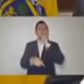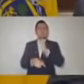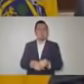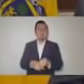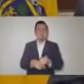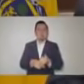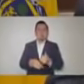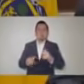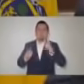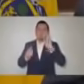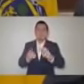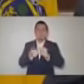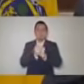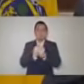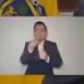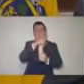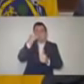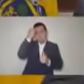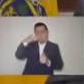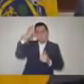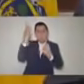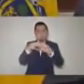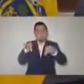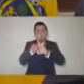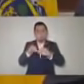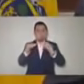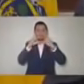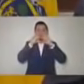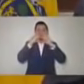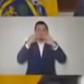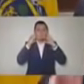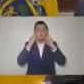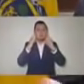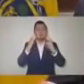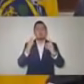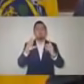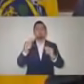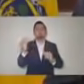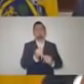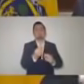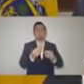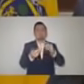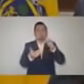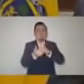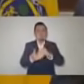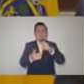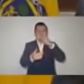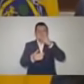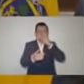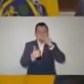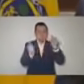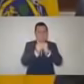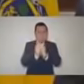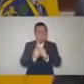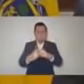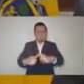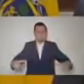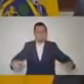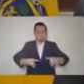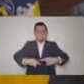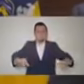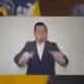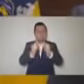incluso muchas personas se olvidaron ya de la importancia de usar cubrebocas y muchos negocios dejaron de cumplir las normas establecidas para su